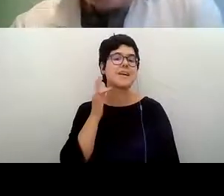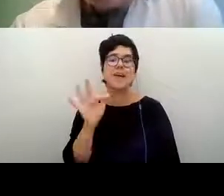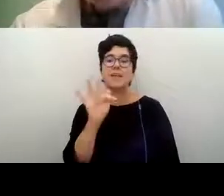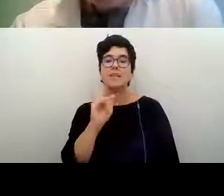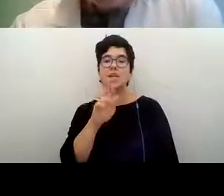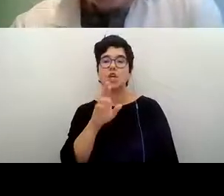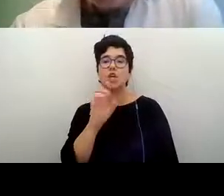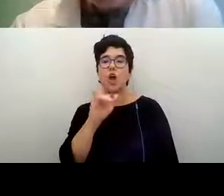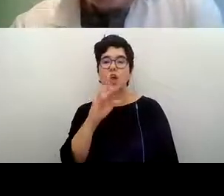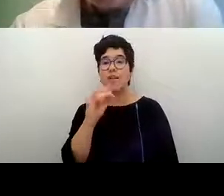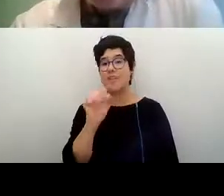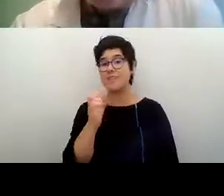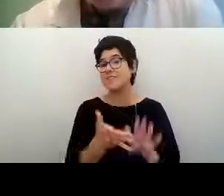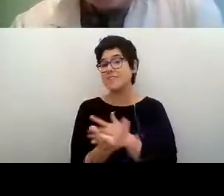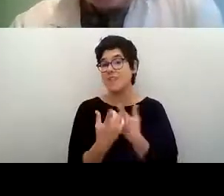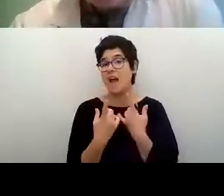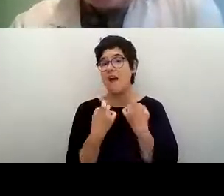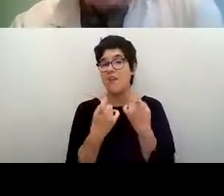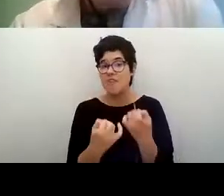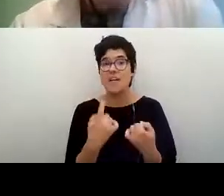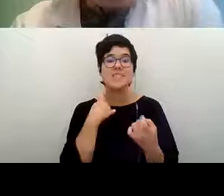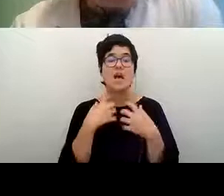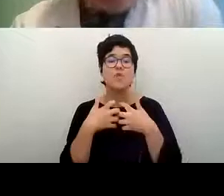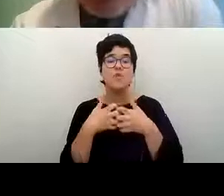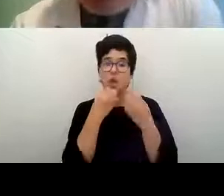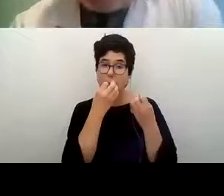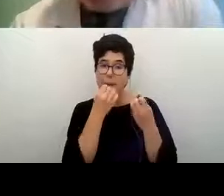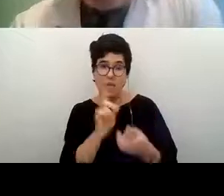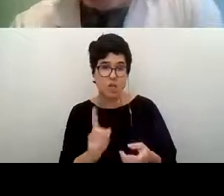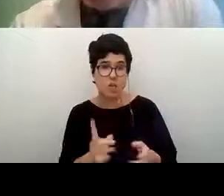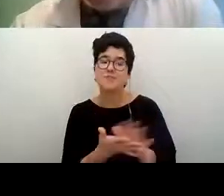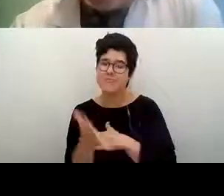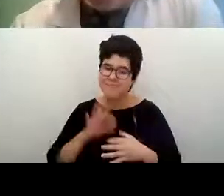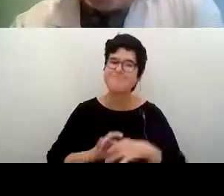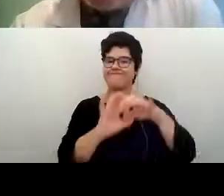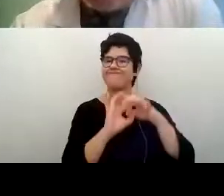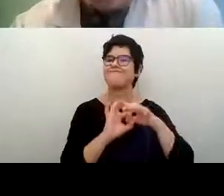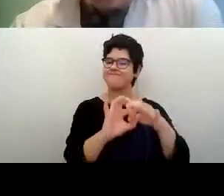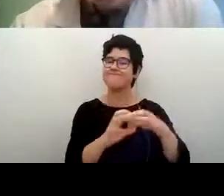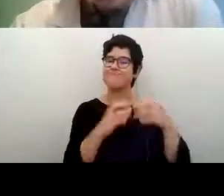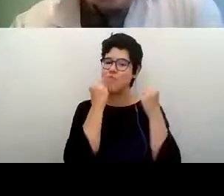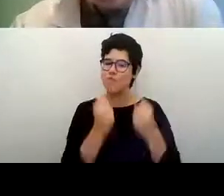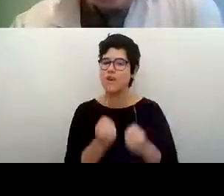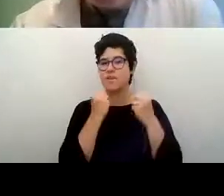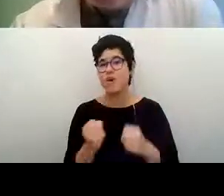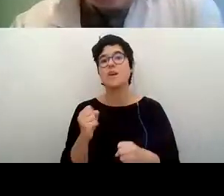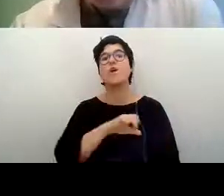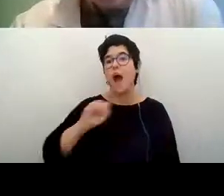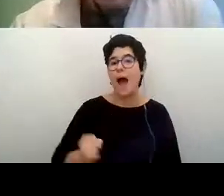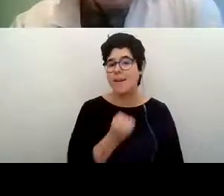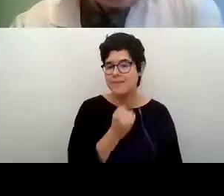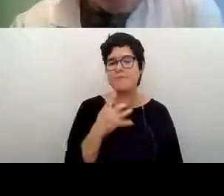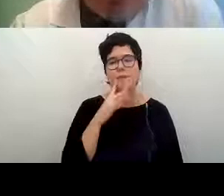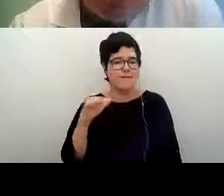un déficit sobre todo de la función tiroidea suele ir claramente asociado a una astenia, a un cansancio